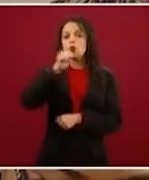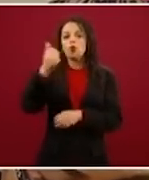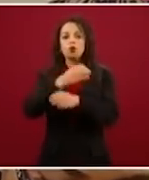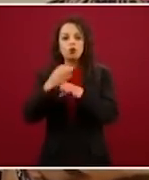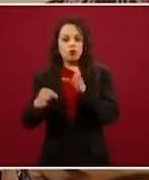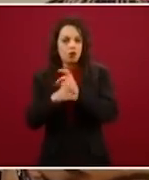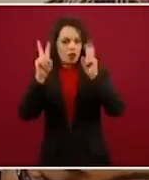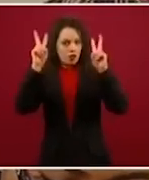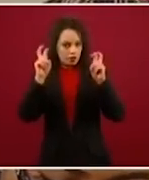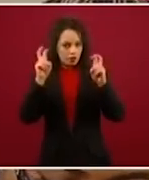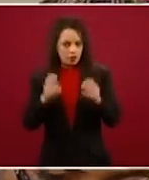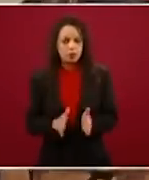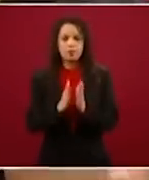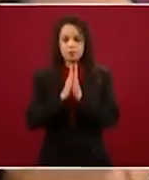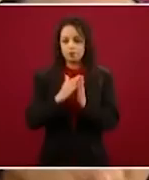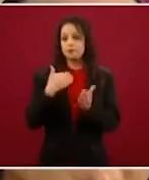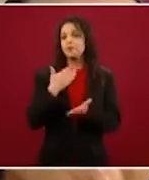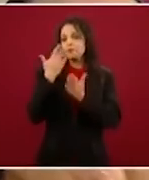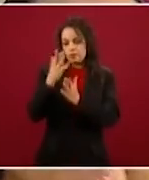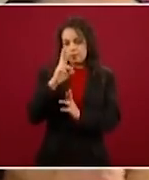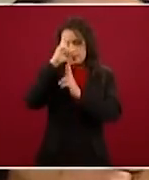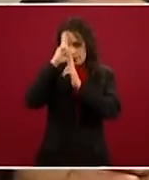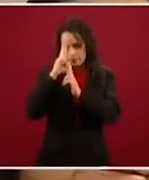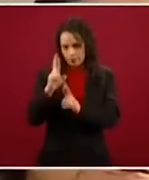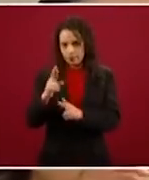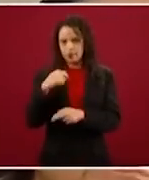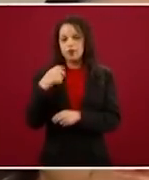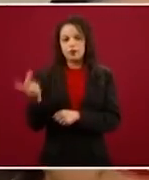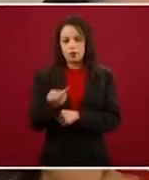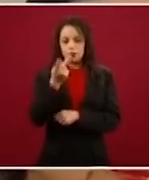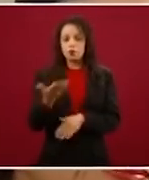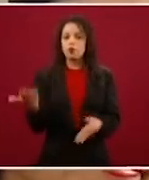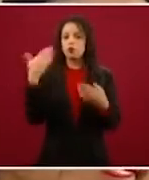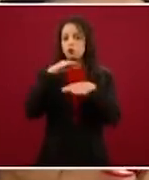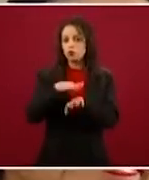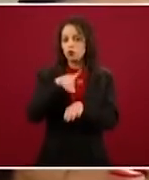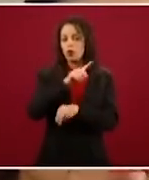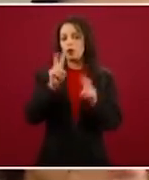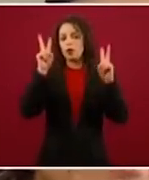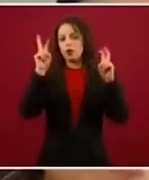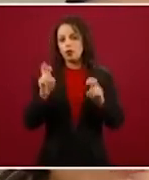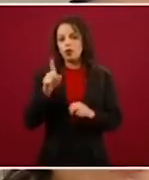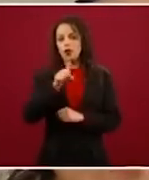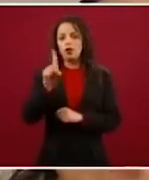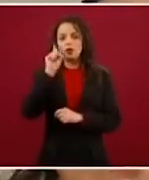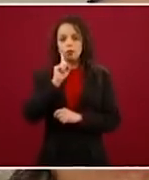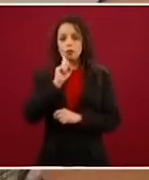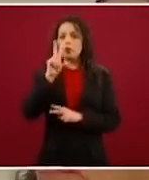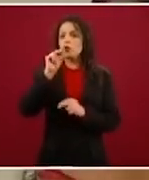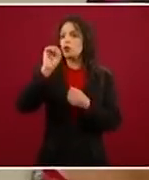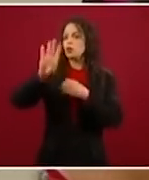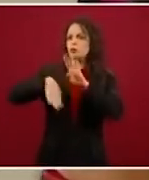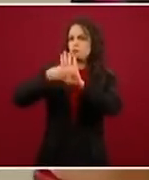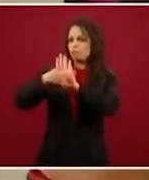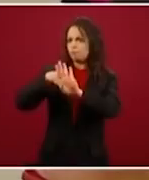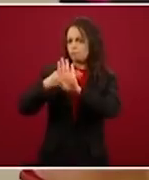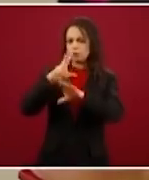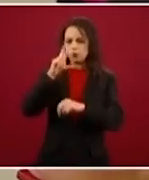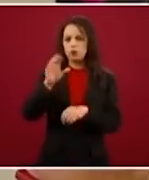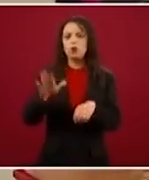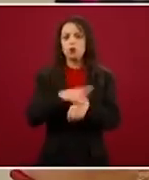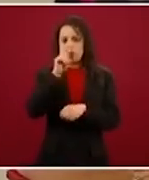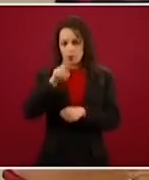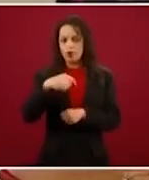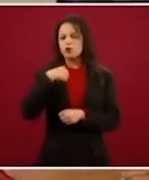con todo el respeto, venirle a preguntar sobre el tema de género no es atacarlo, porque creo en usted y